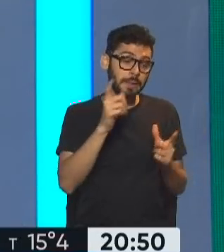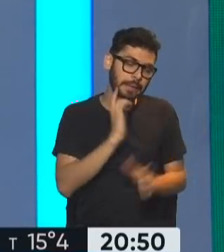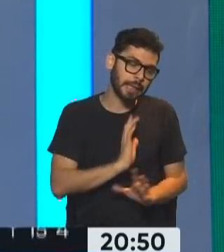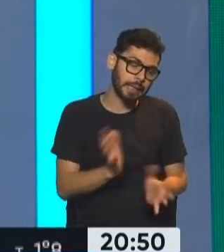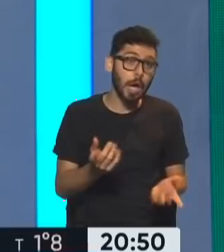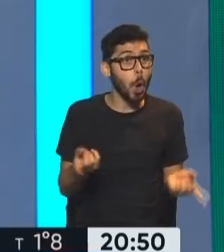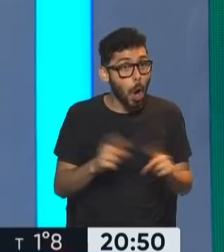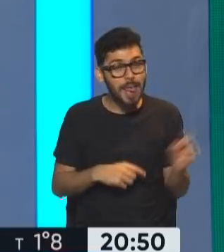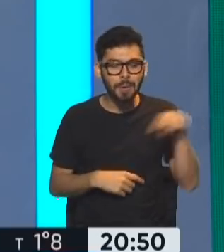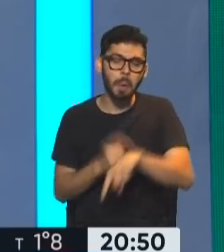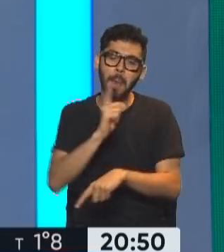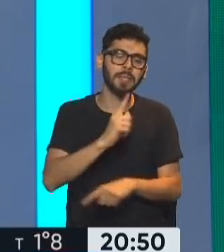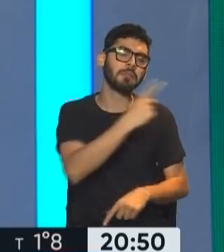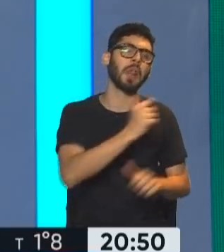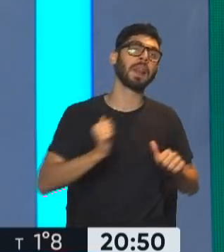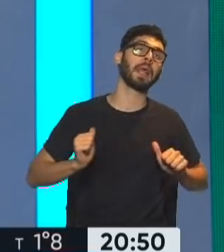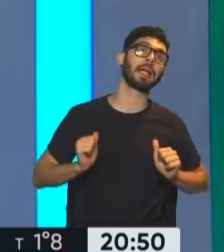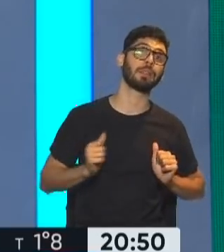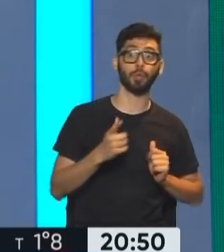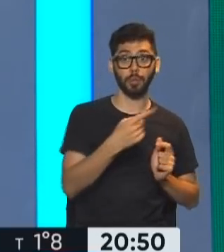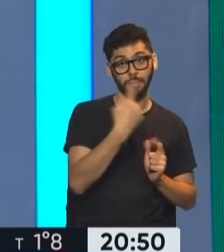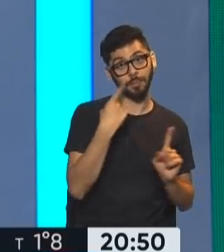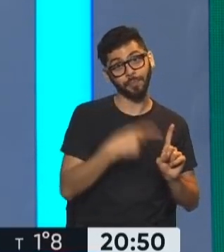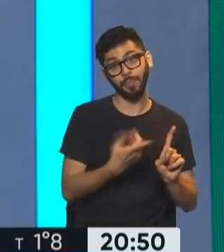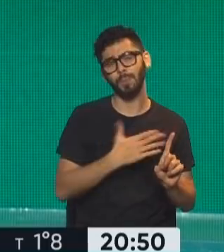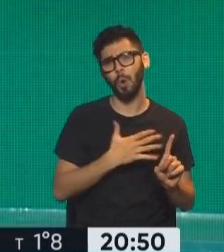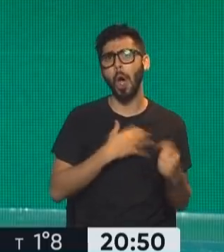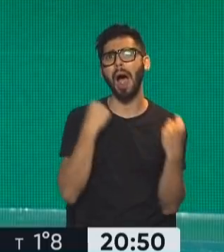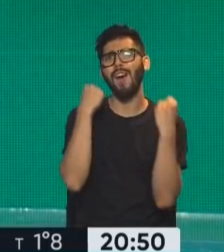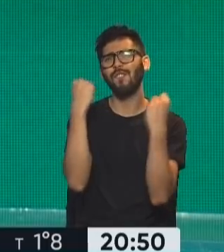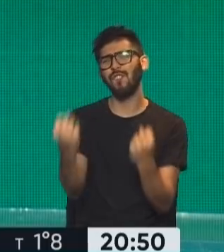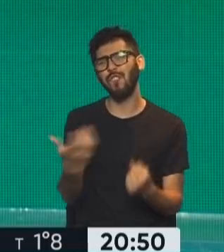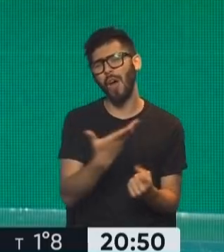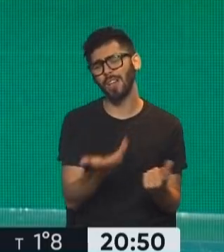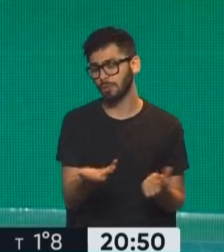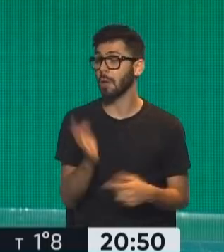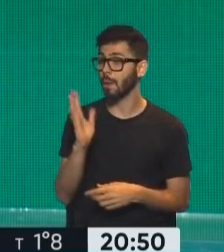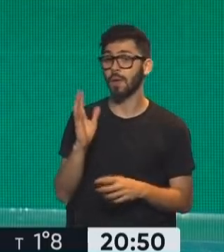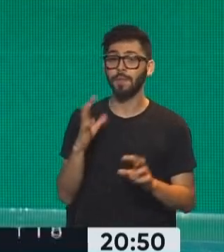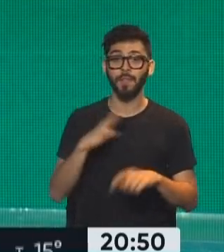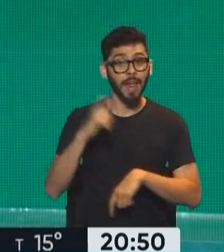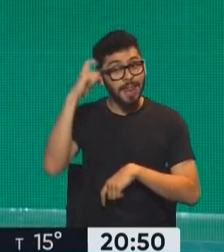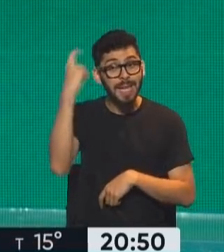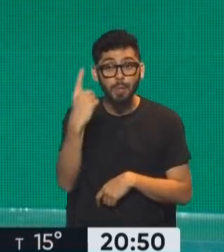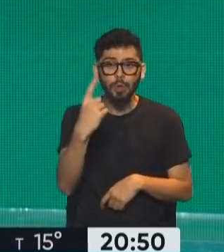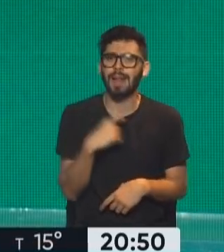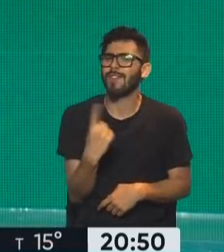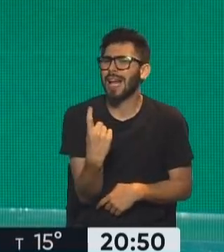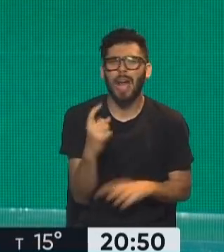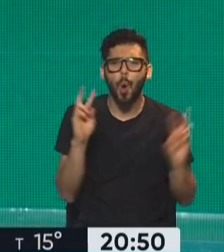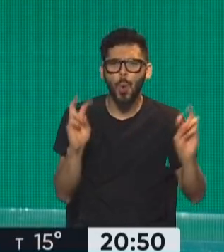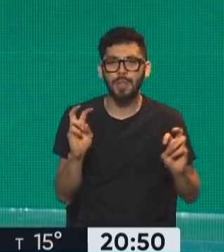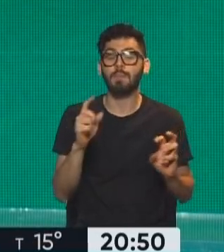Supongo que descansará unos días, porque esto es mucho esfuerzo para vamos eso, a, ¿no? vamos a hablar sobre ese tema. Nos quedan 10 minutos y tenemos otro Sí. tema que es